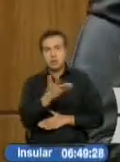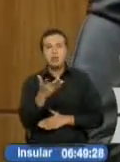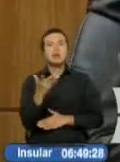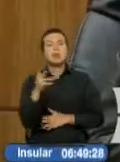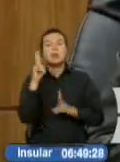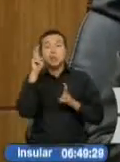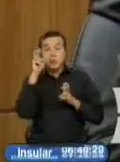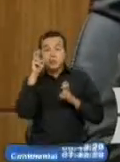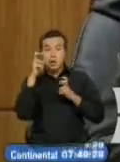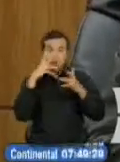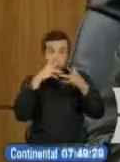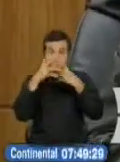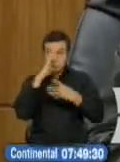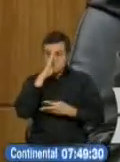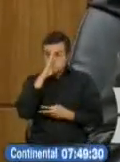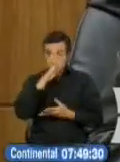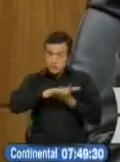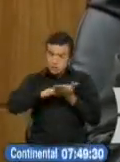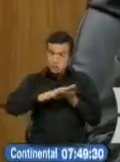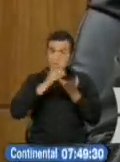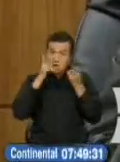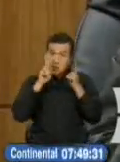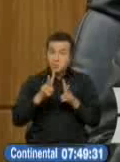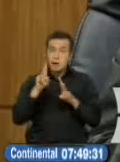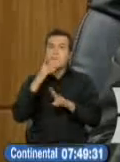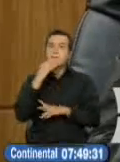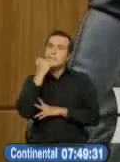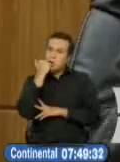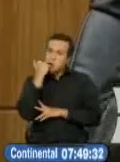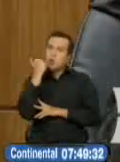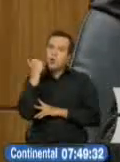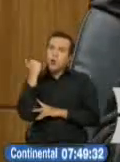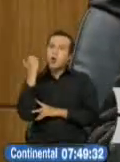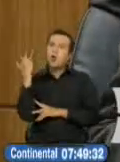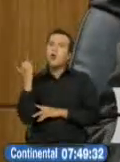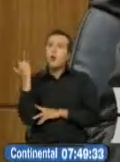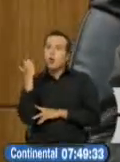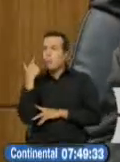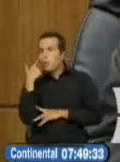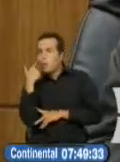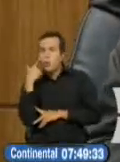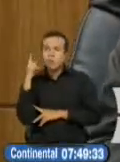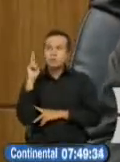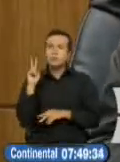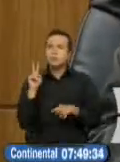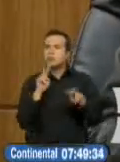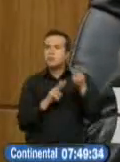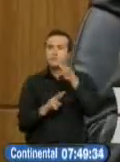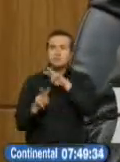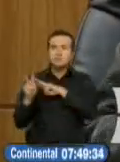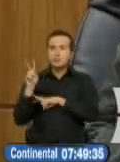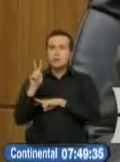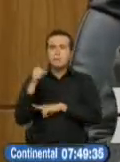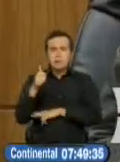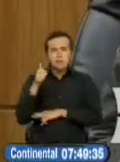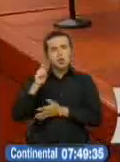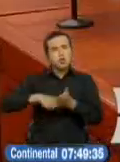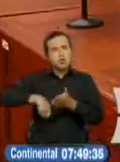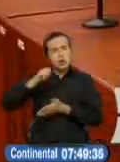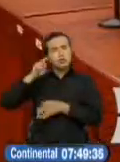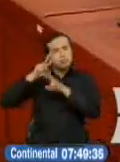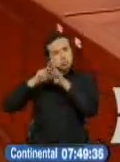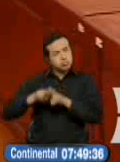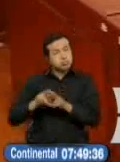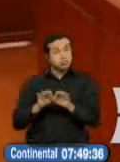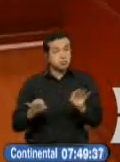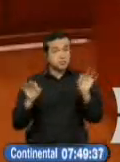solamente de transparencia, también en términos de un perfeccionamiento de los mecanismos de la propia contratación. Para